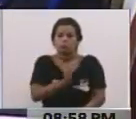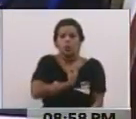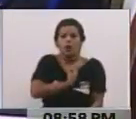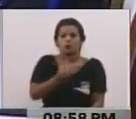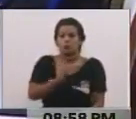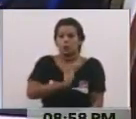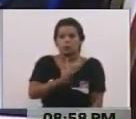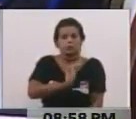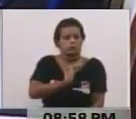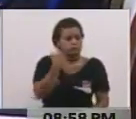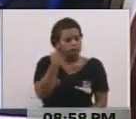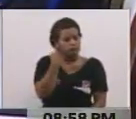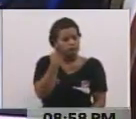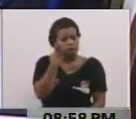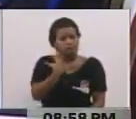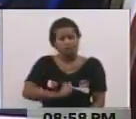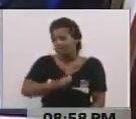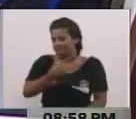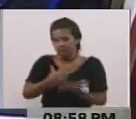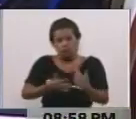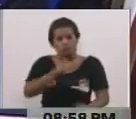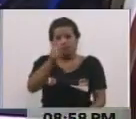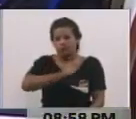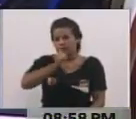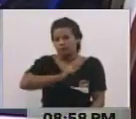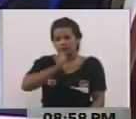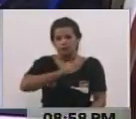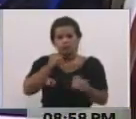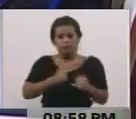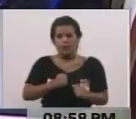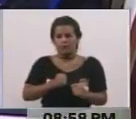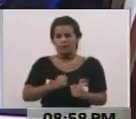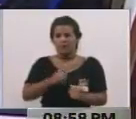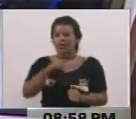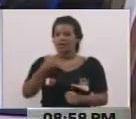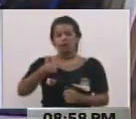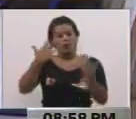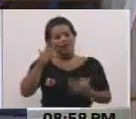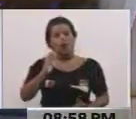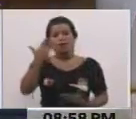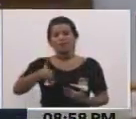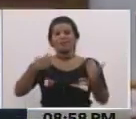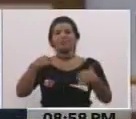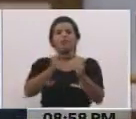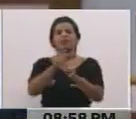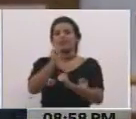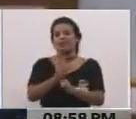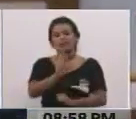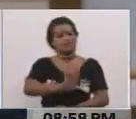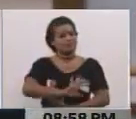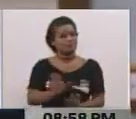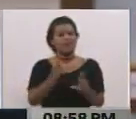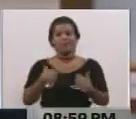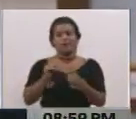pero... creo que eso, el atleta tiene que pasar por eso, pues. Siempre tiene que haber